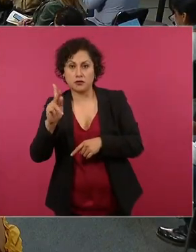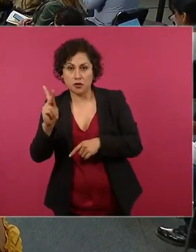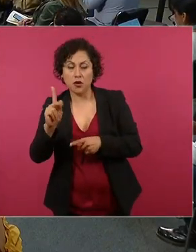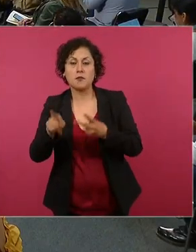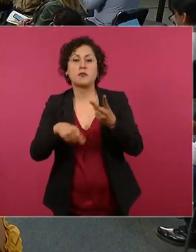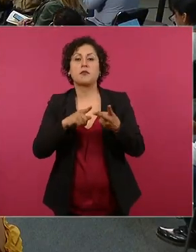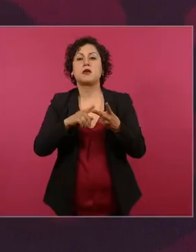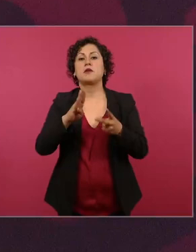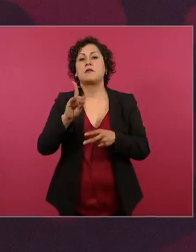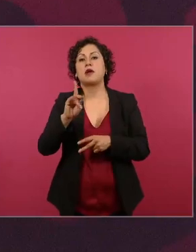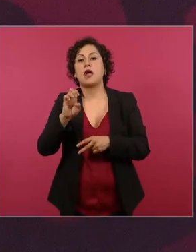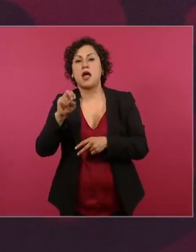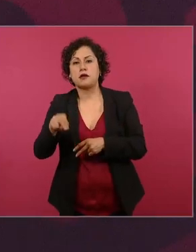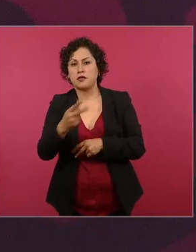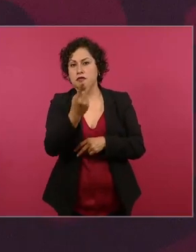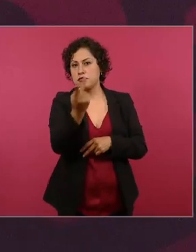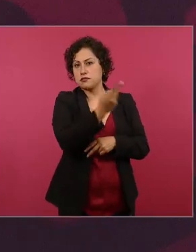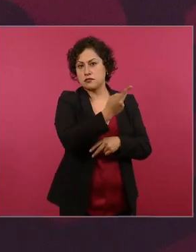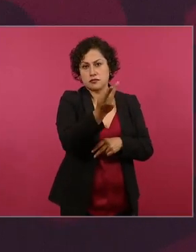ninguno.